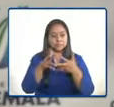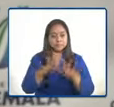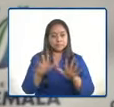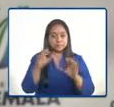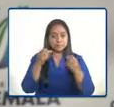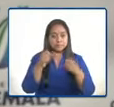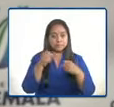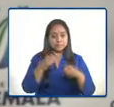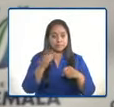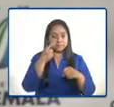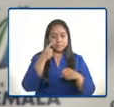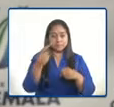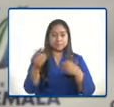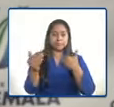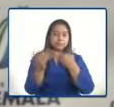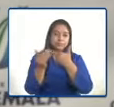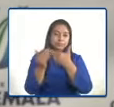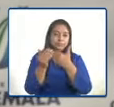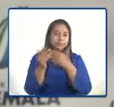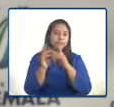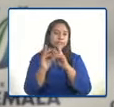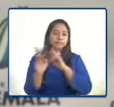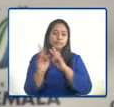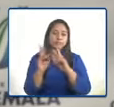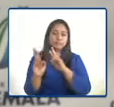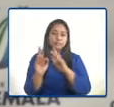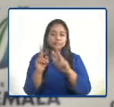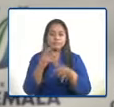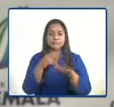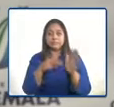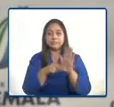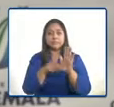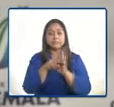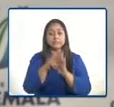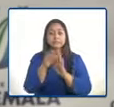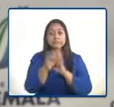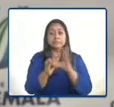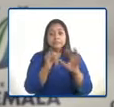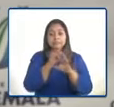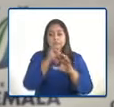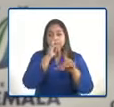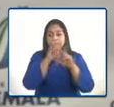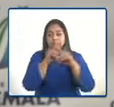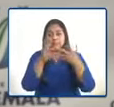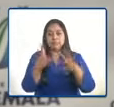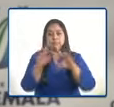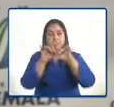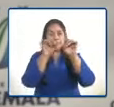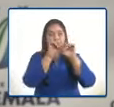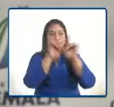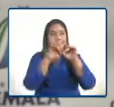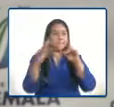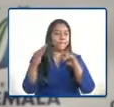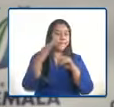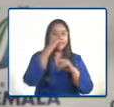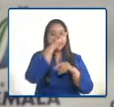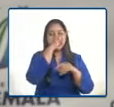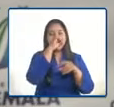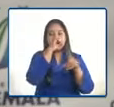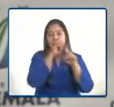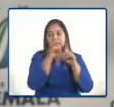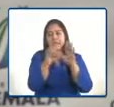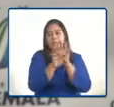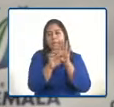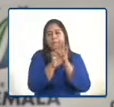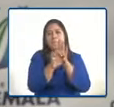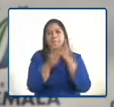la estrecha relación a nivel internacional con las casas matrices de diferentes aerolíneas, tal es el caso